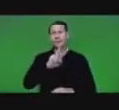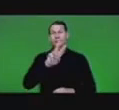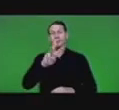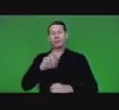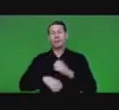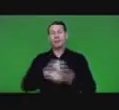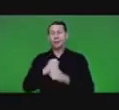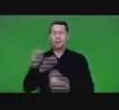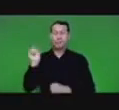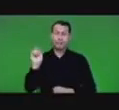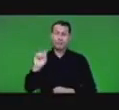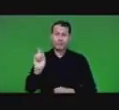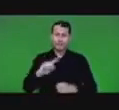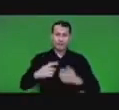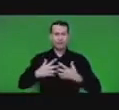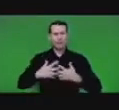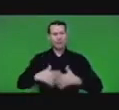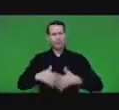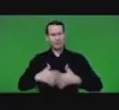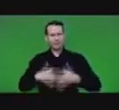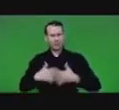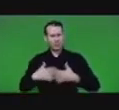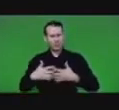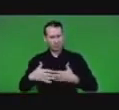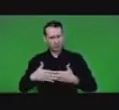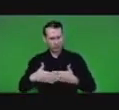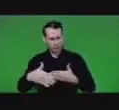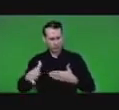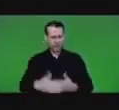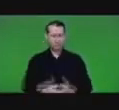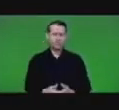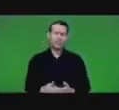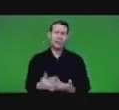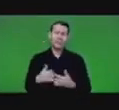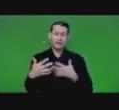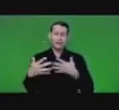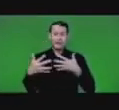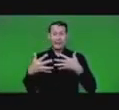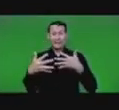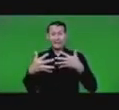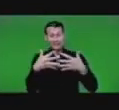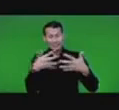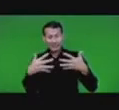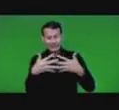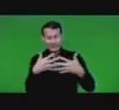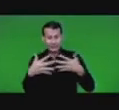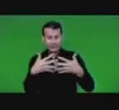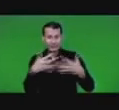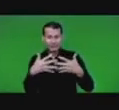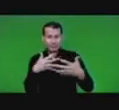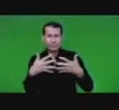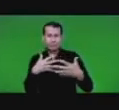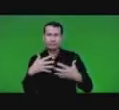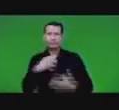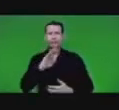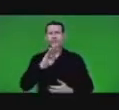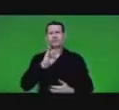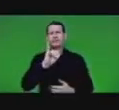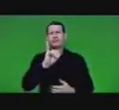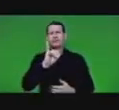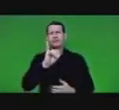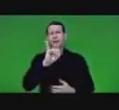otros operadores. Entonces, muchos de los sistemas geos y no geoestacionarios usan equipamiento fabricado por Viasat. Pero